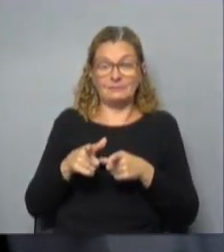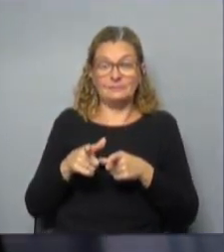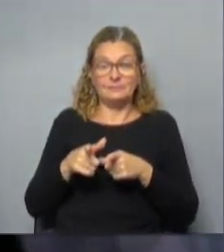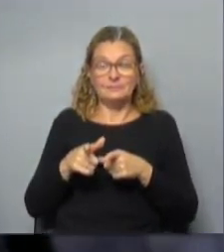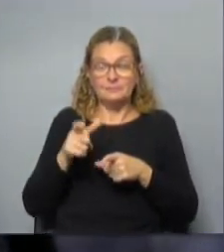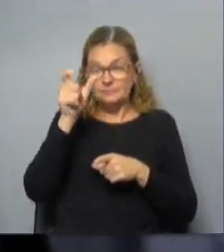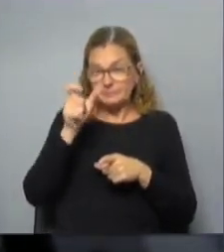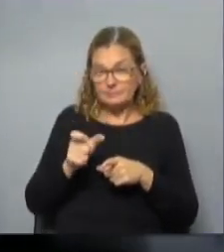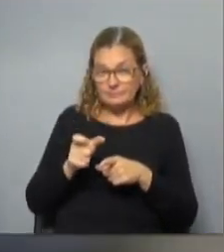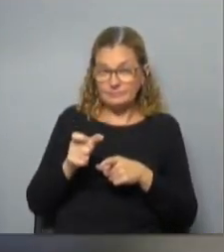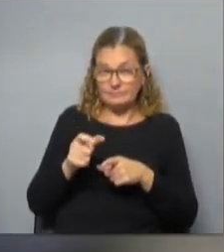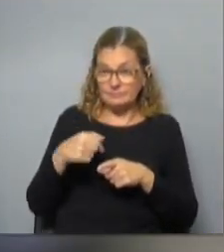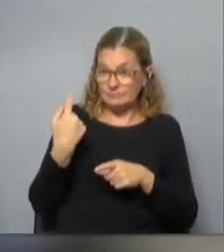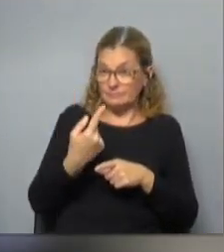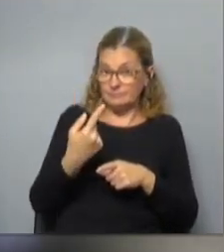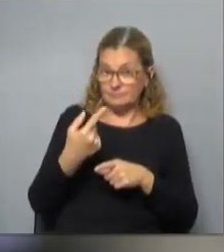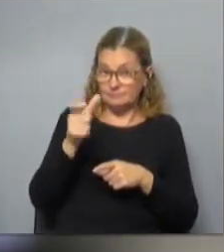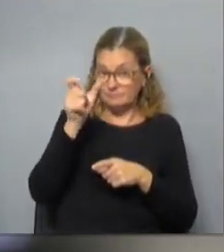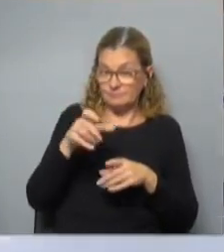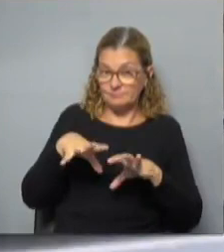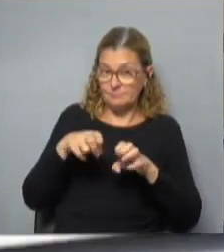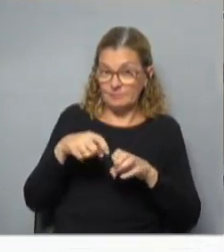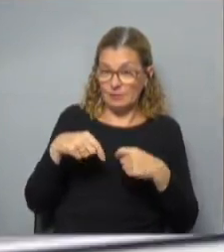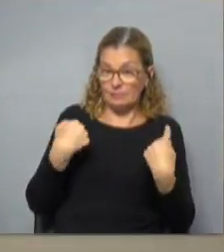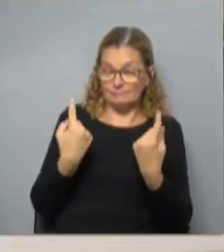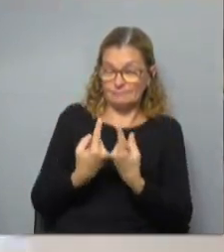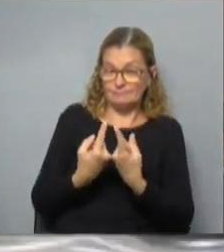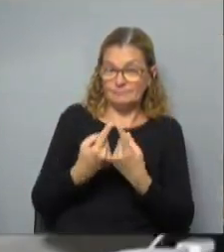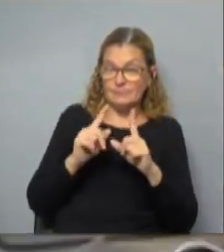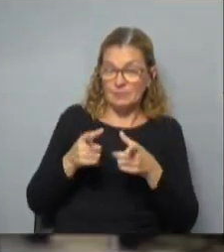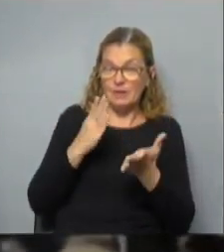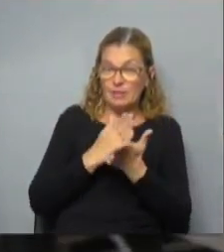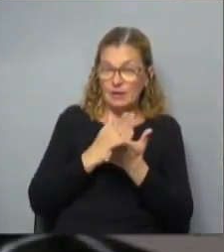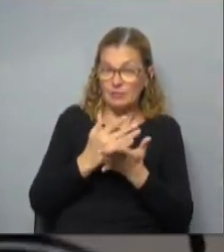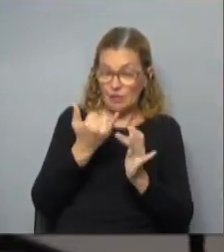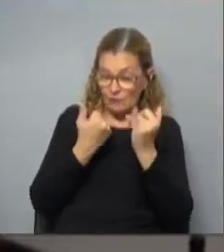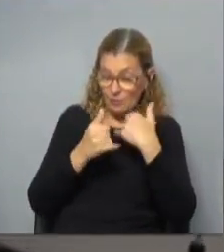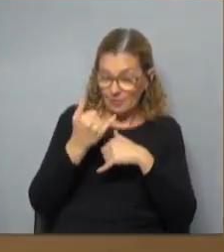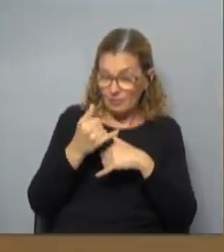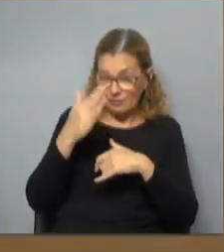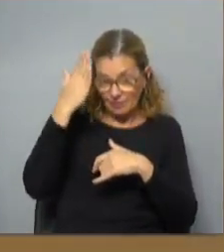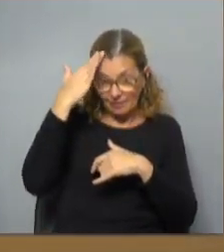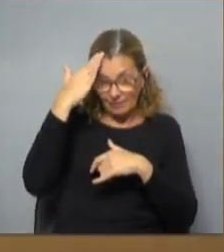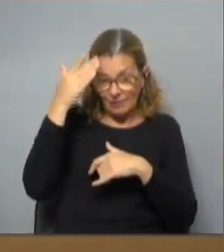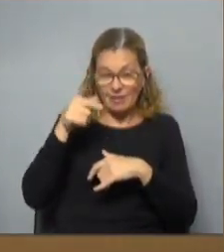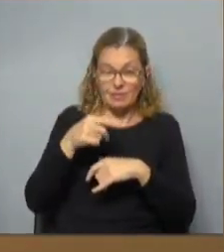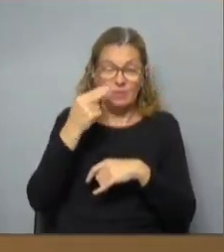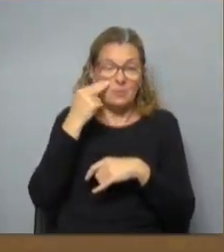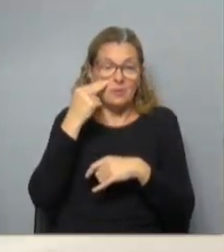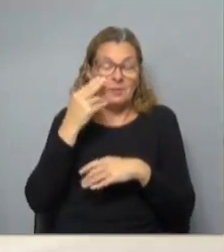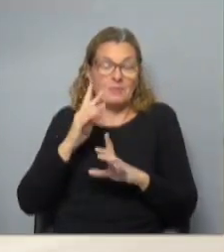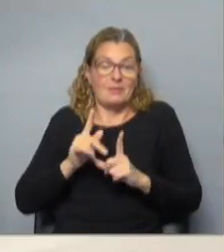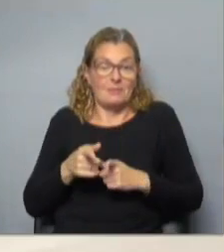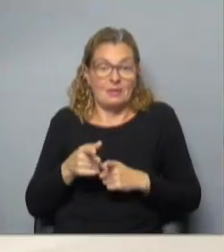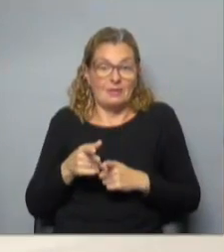personas ciudadanos ciudadanas las personas la población que también tienen derecho a acceder a esa información y que esto por supuesto que afecta bueno